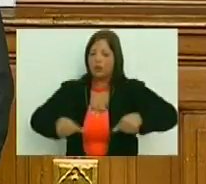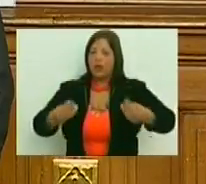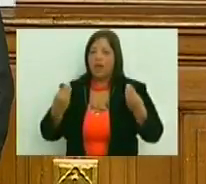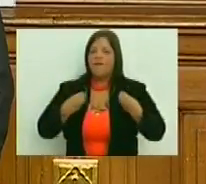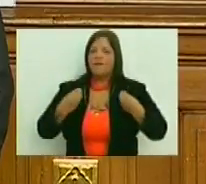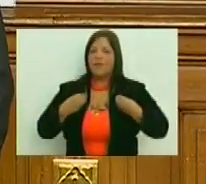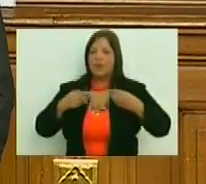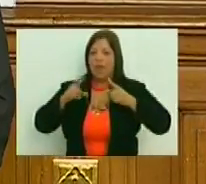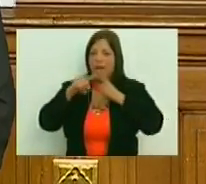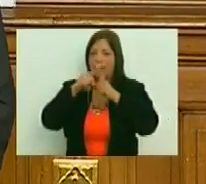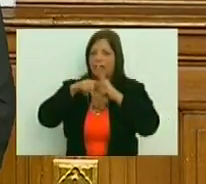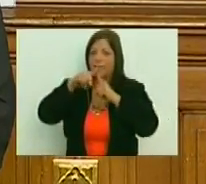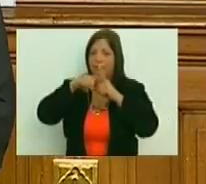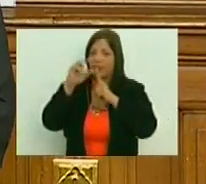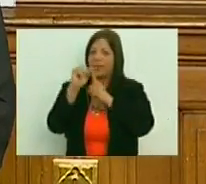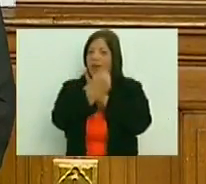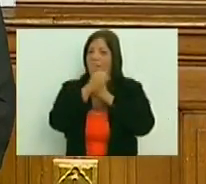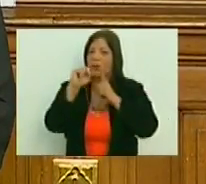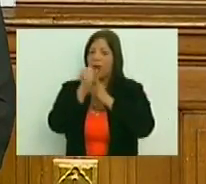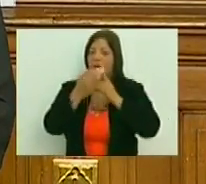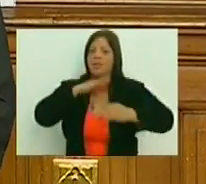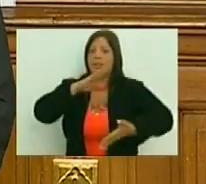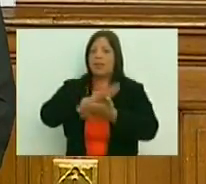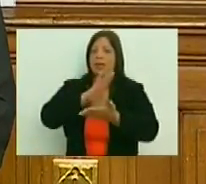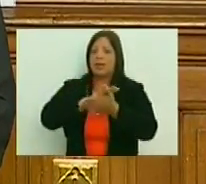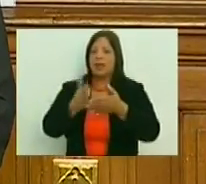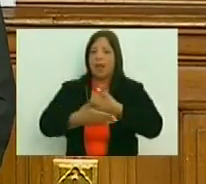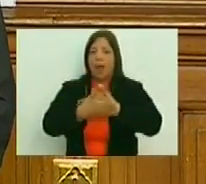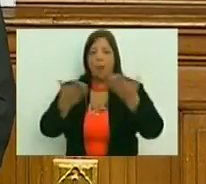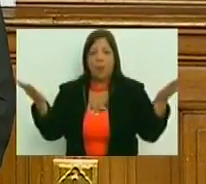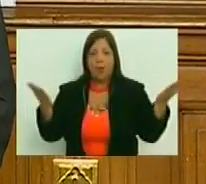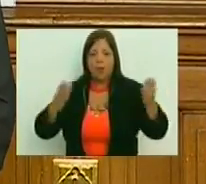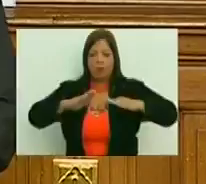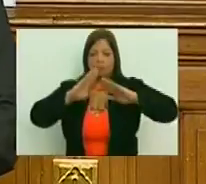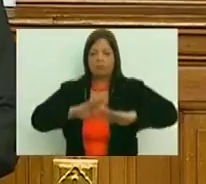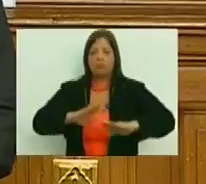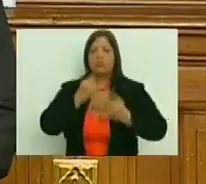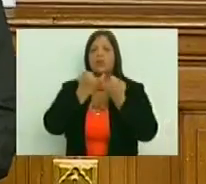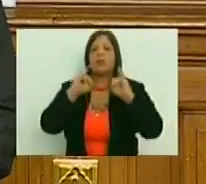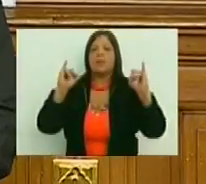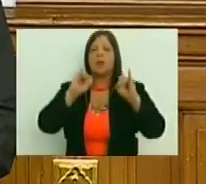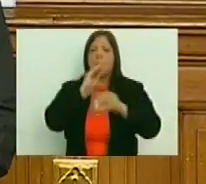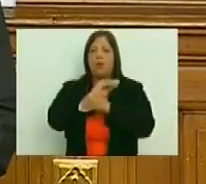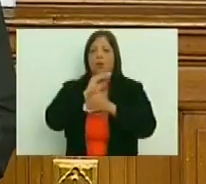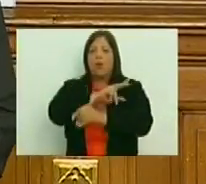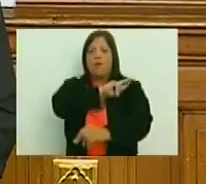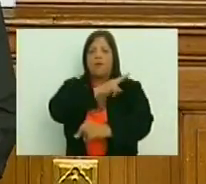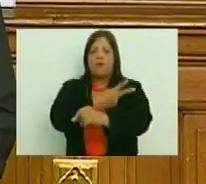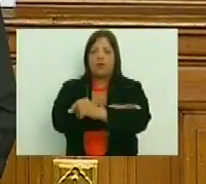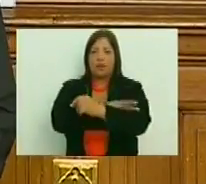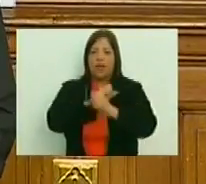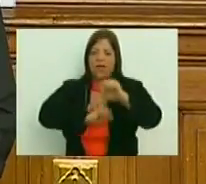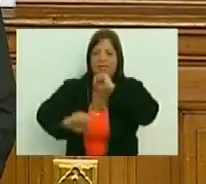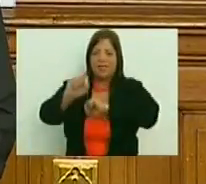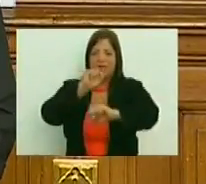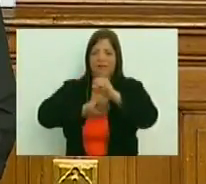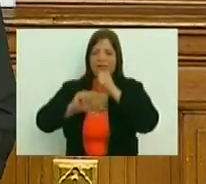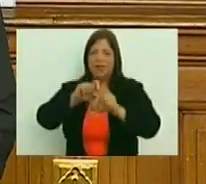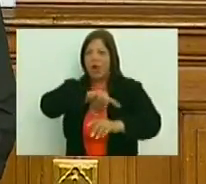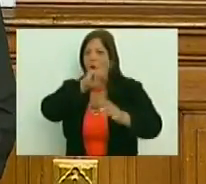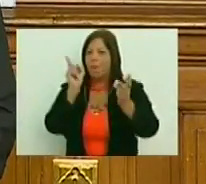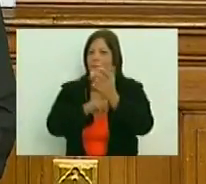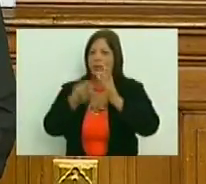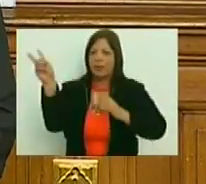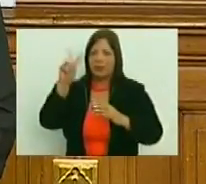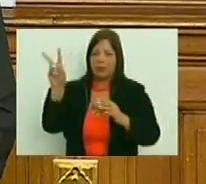el planeta, garantizar la tranquilidad pública, preservar la soberanía y fortalecer la defensa integral de la